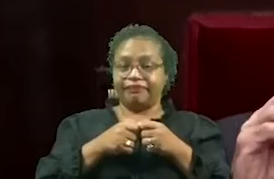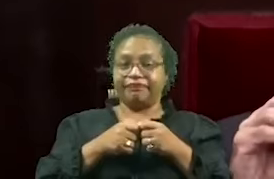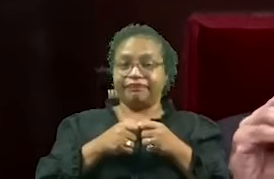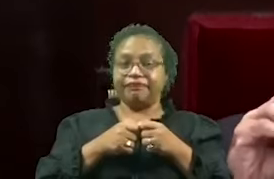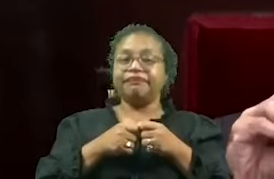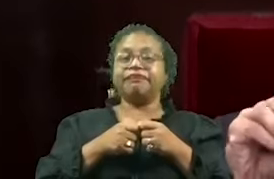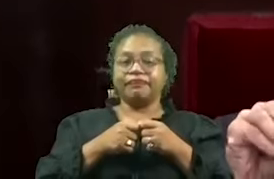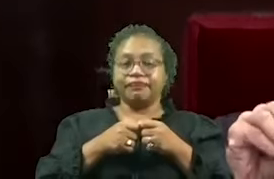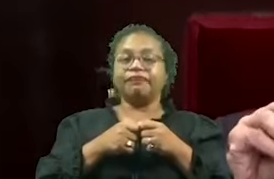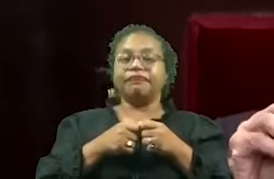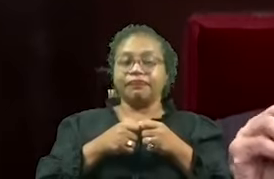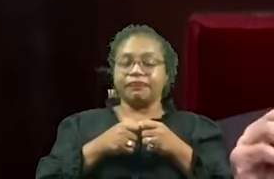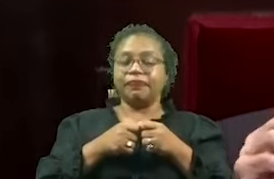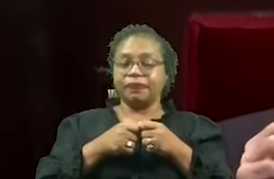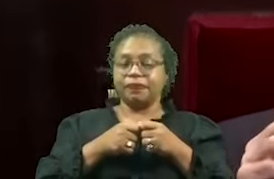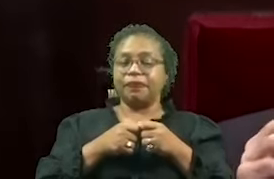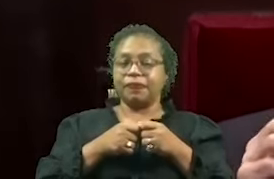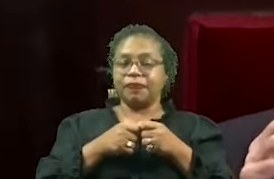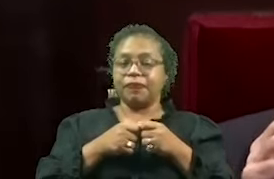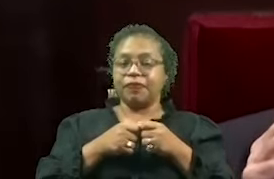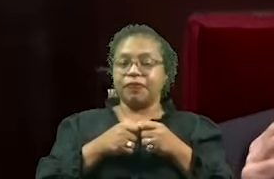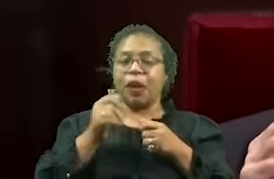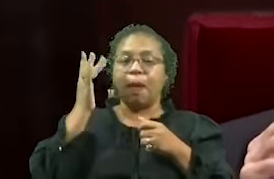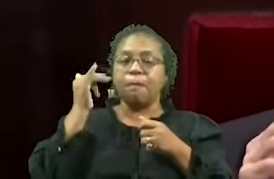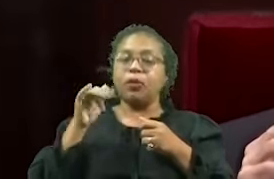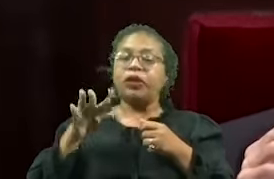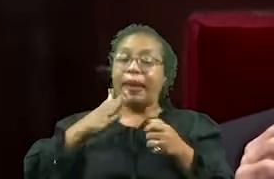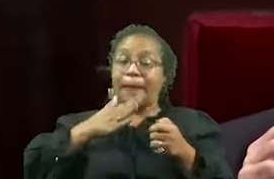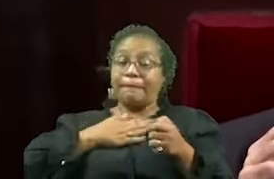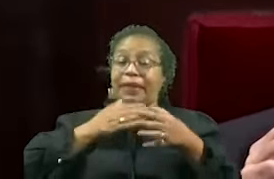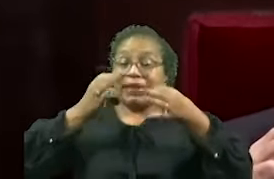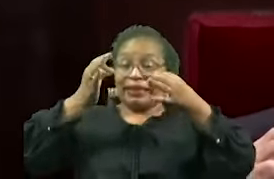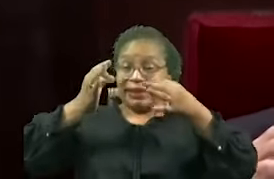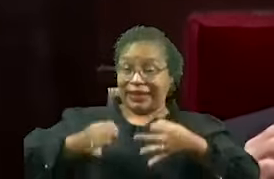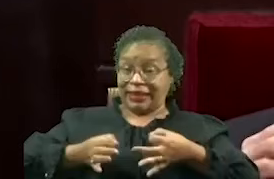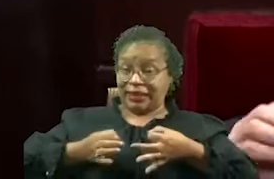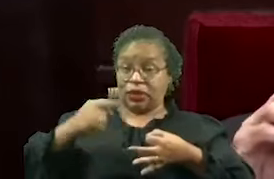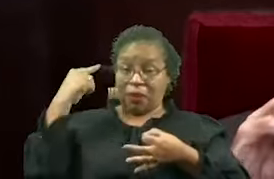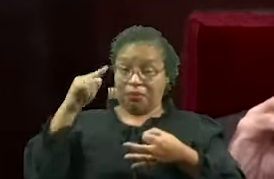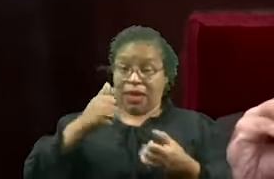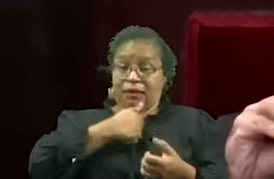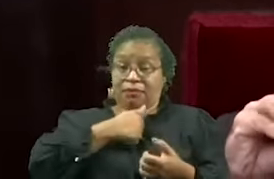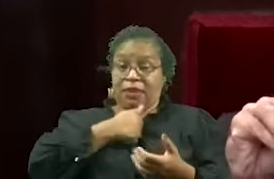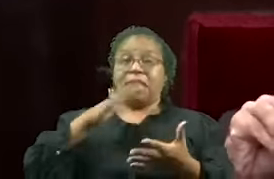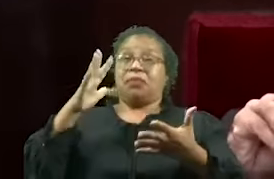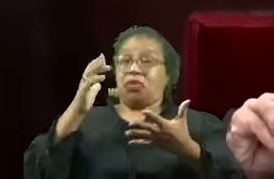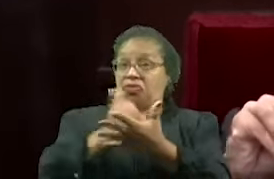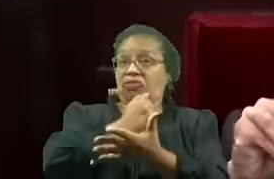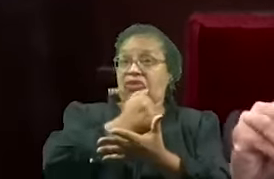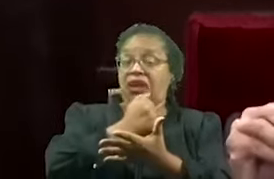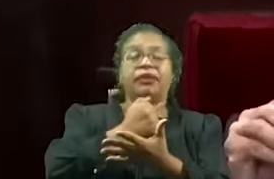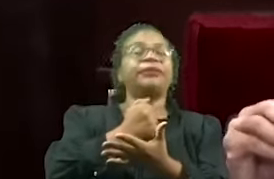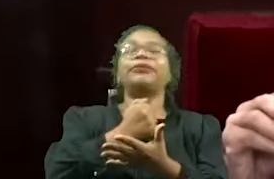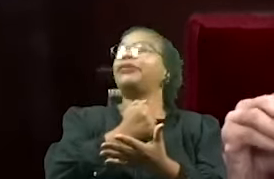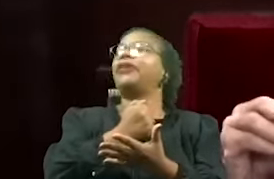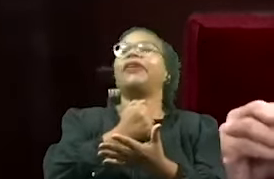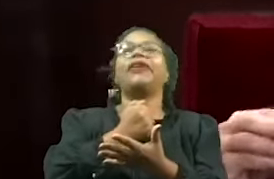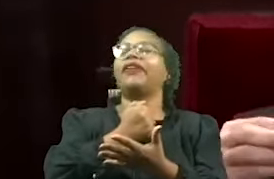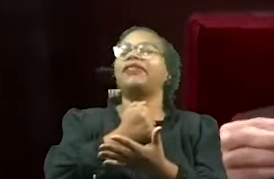para decidir solo en función del bienestar colectivo hoy me siento más y mejor